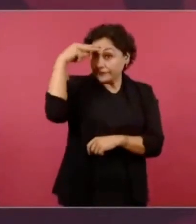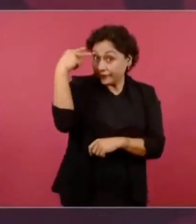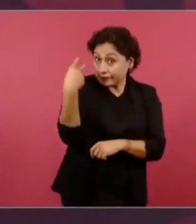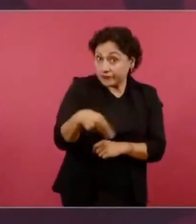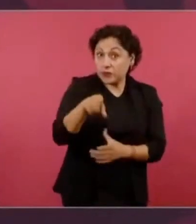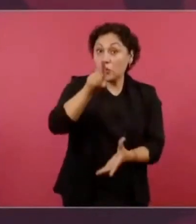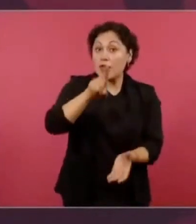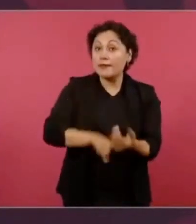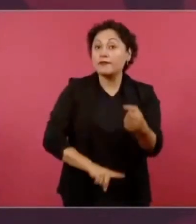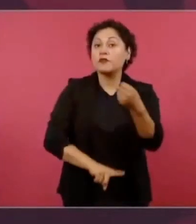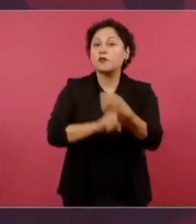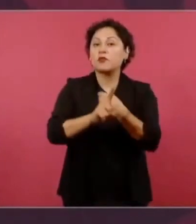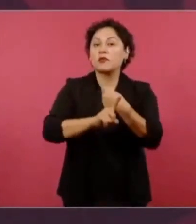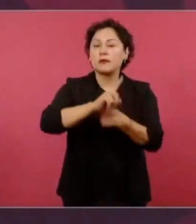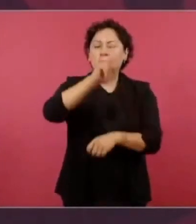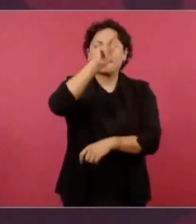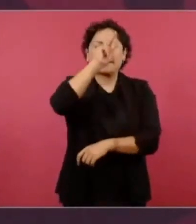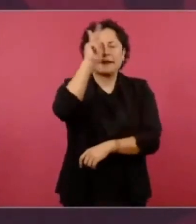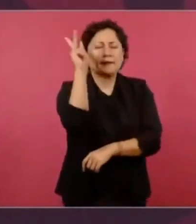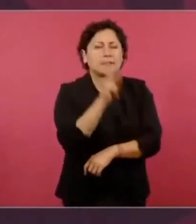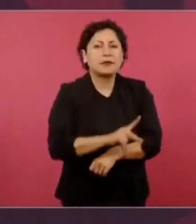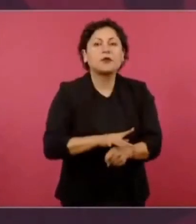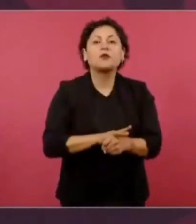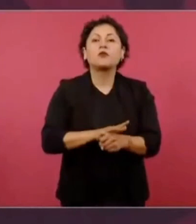la corrupción.